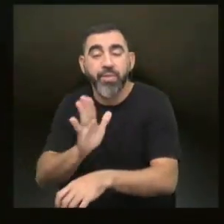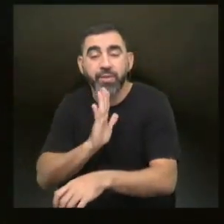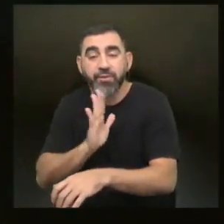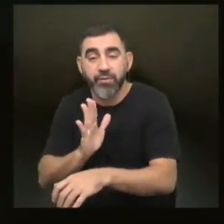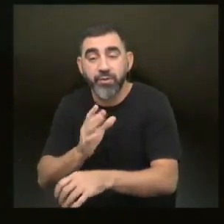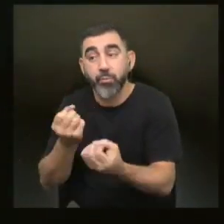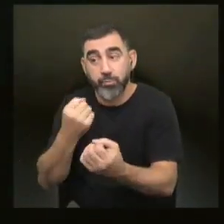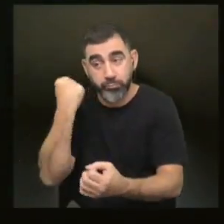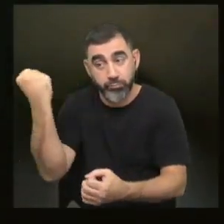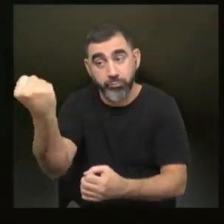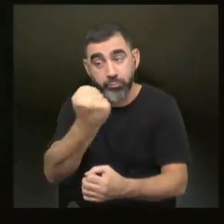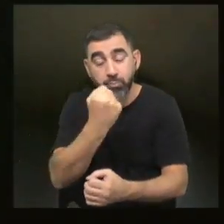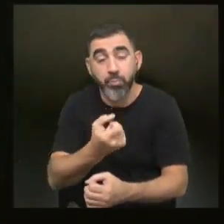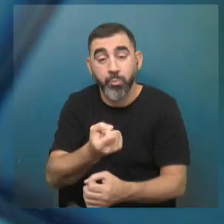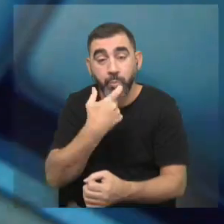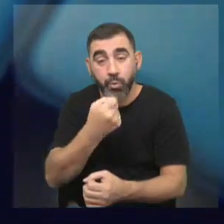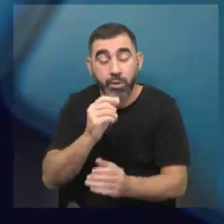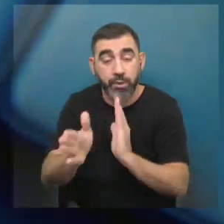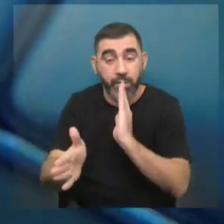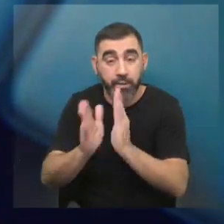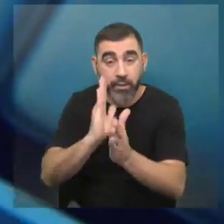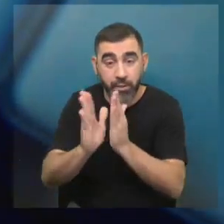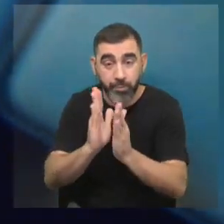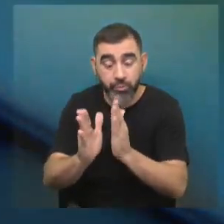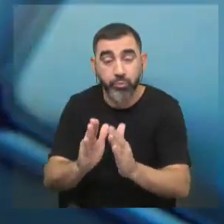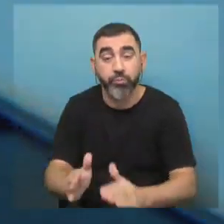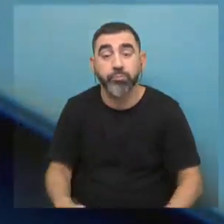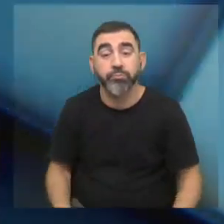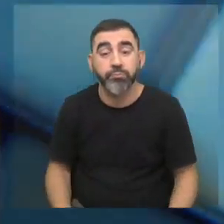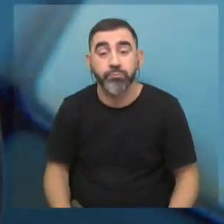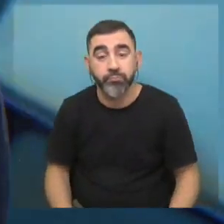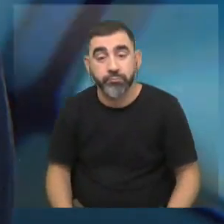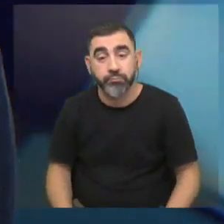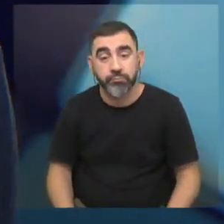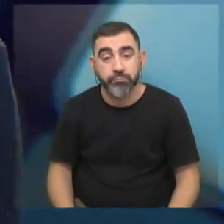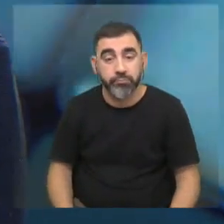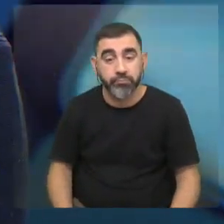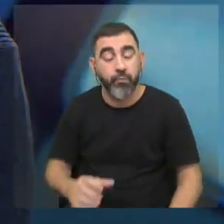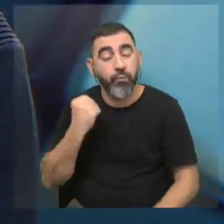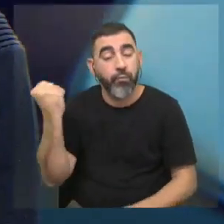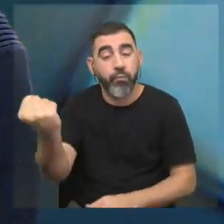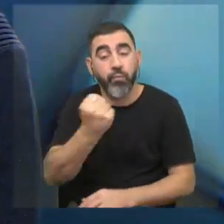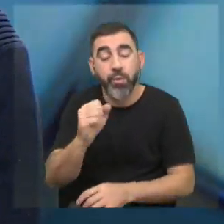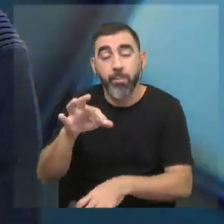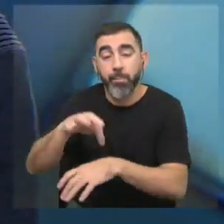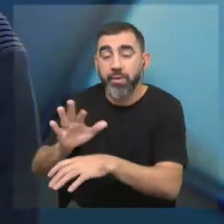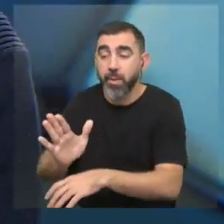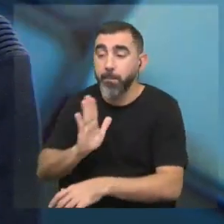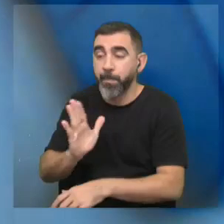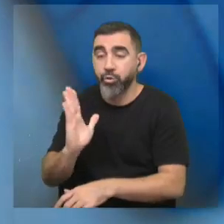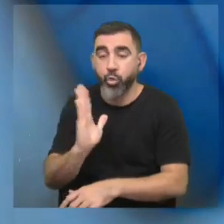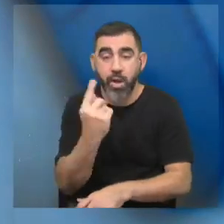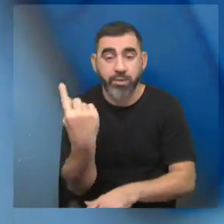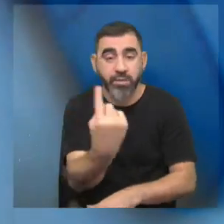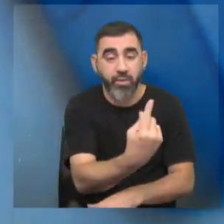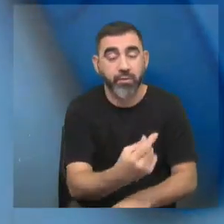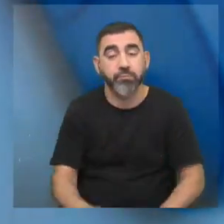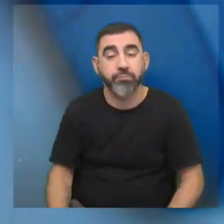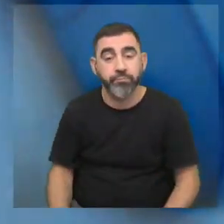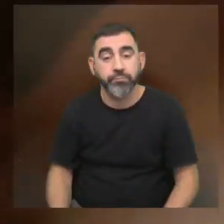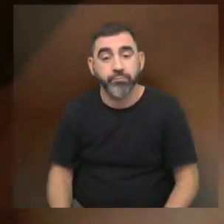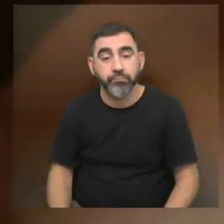estudiando la calidad del agua, por ejemplo evaluando los coliformes o evaluando la ecología